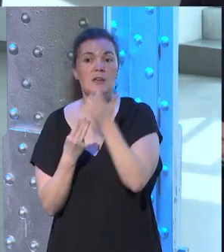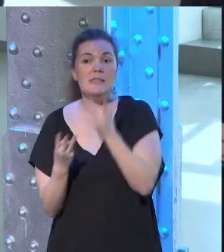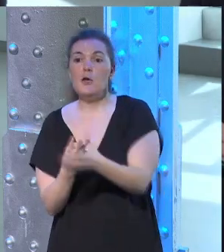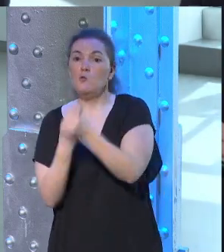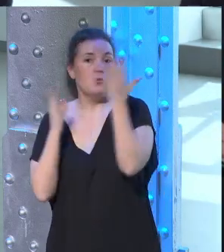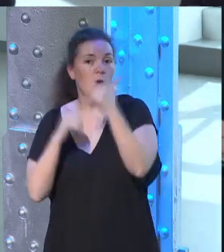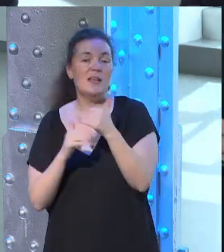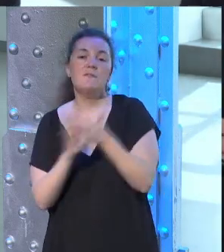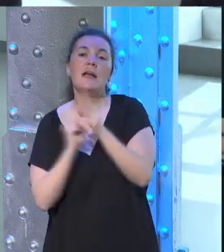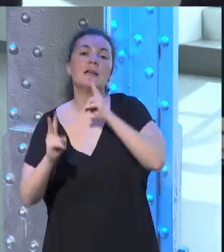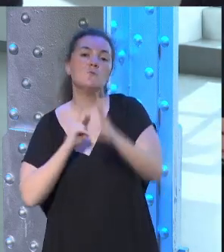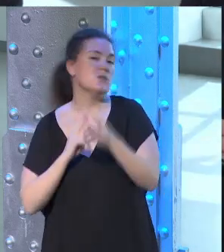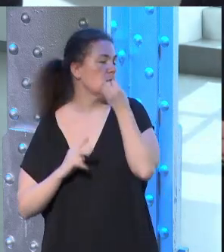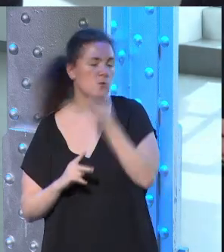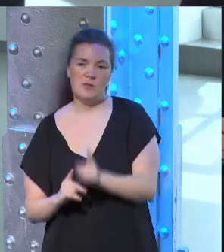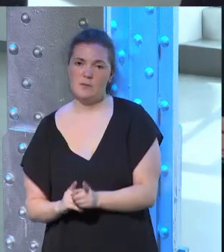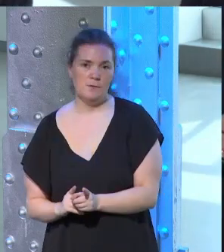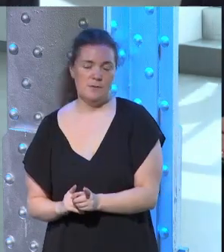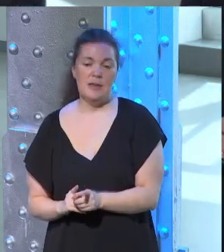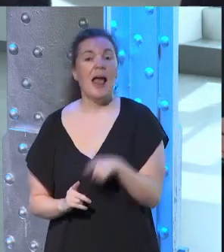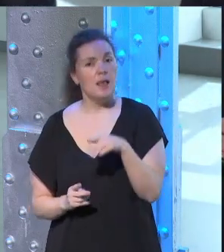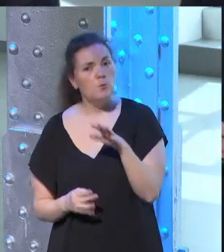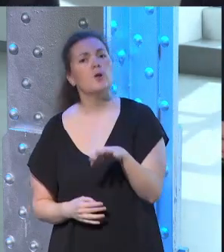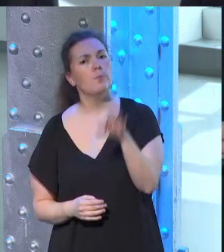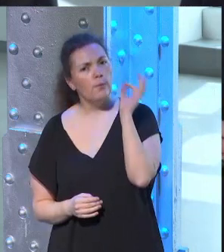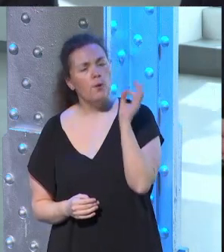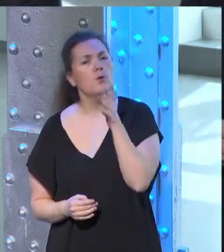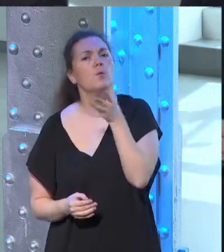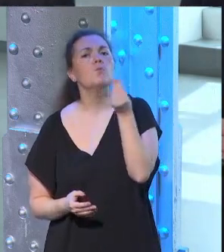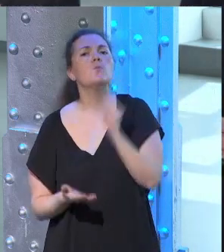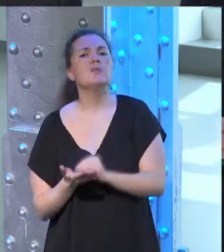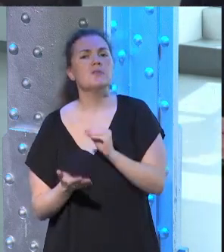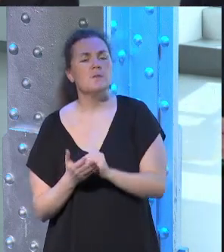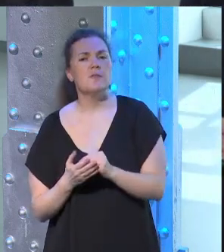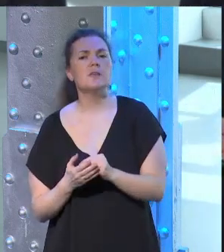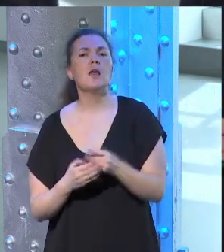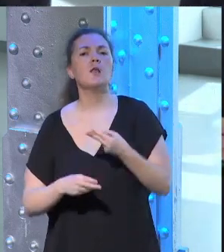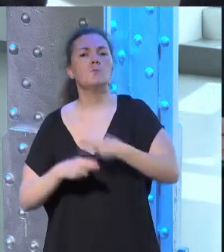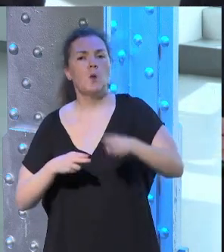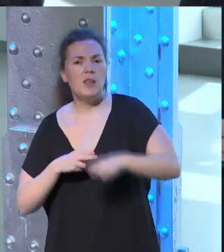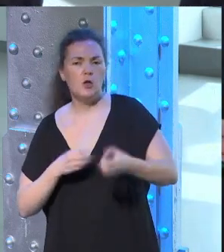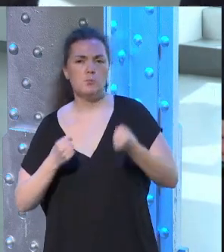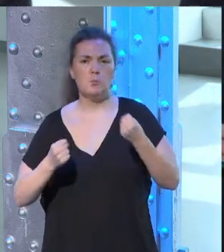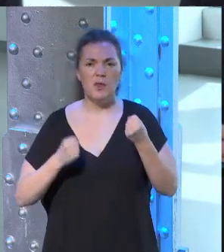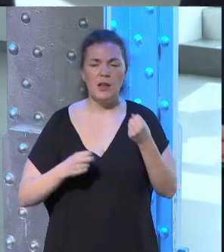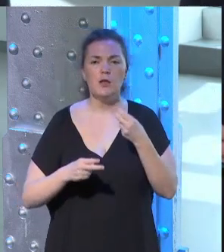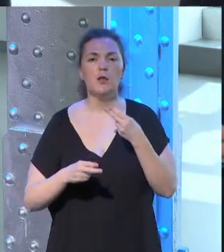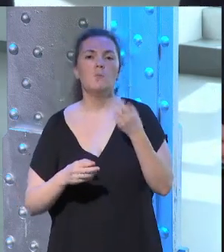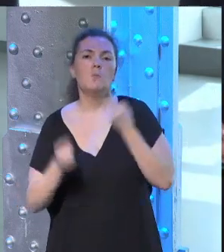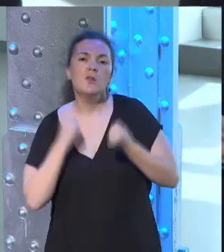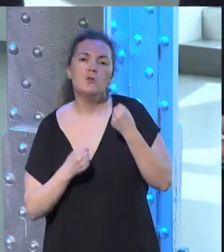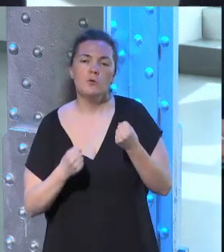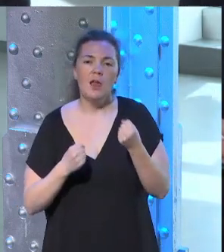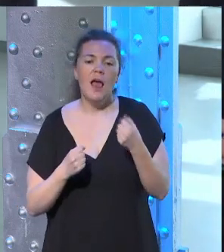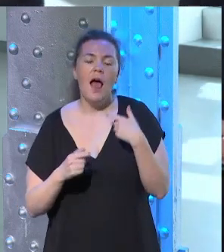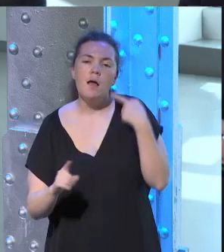¿no? Y yo creo que ahí hay una opción, ¿no? Porque muchas veces los poderes políticos y económicos se dedican mucho esfuerzo y mucha